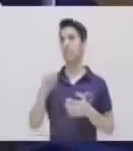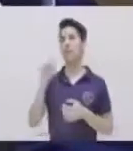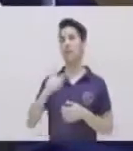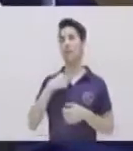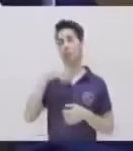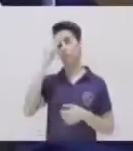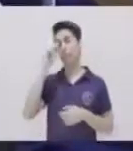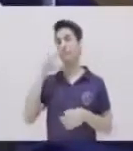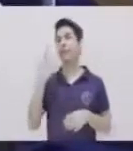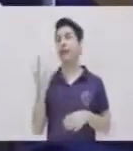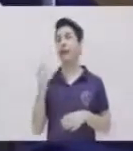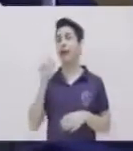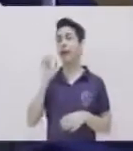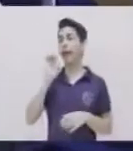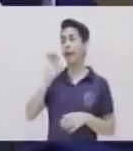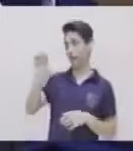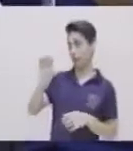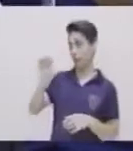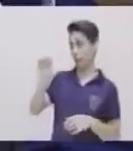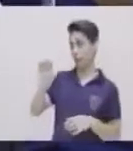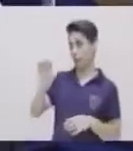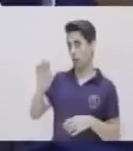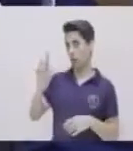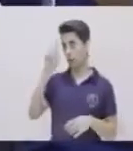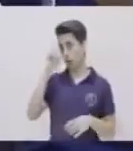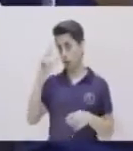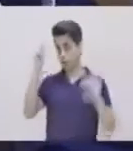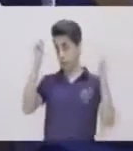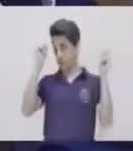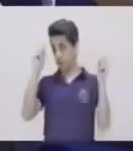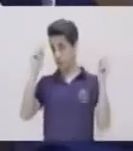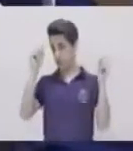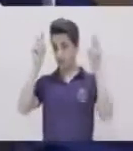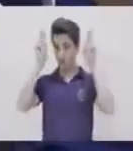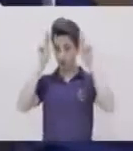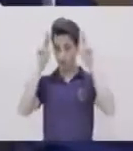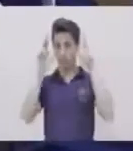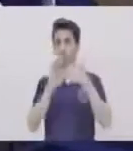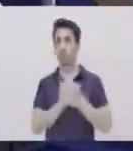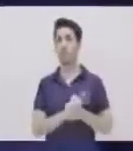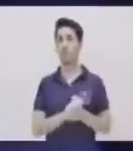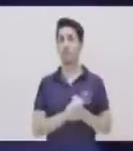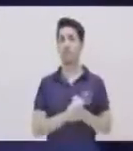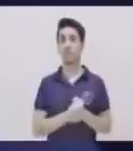Hoy aprendimos del engaño de la tortuga y la astucia de la liebre.